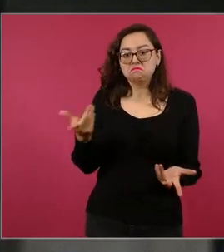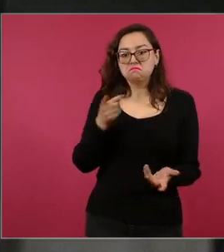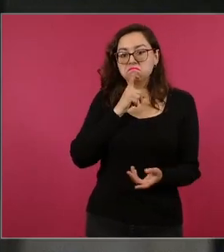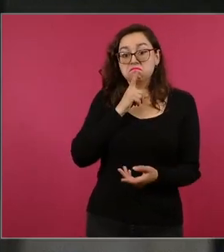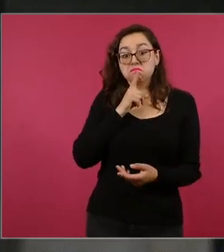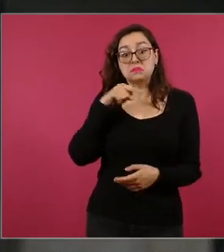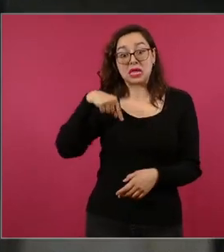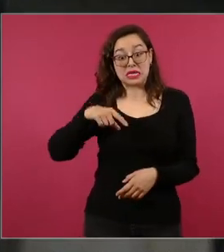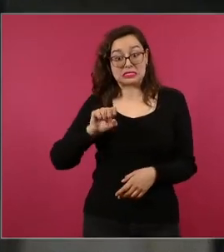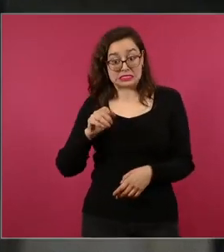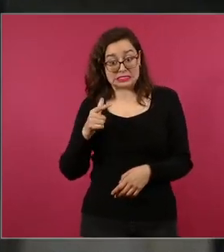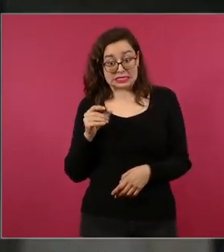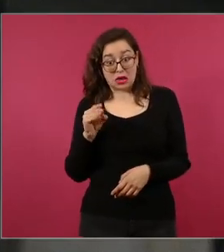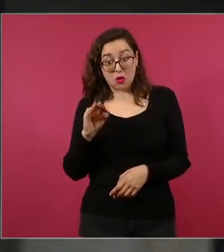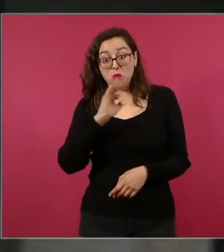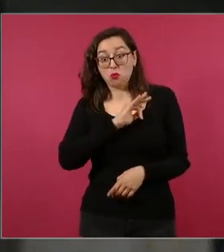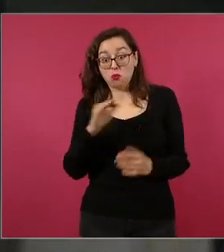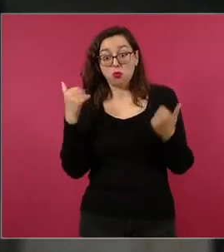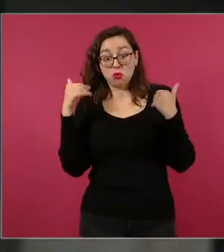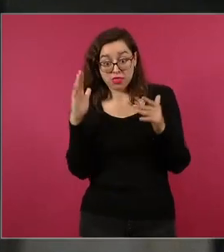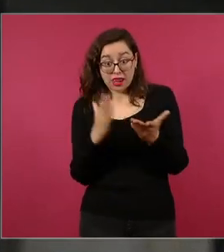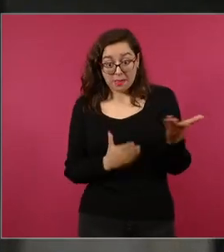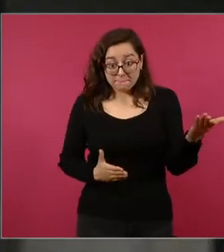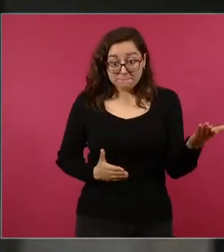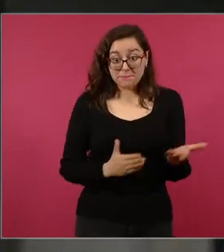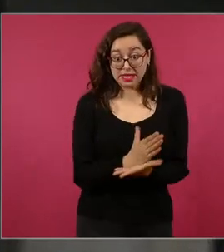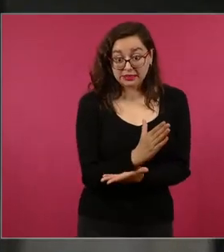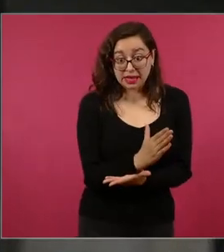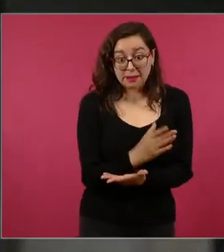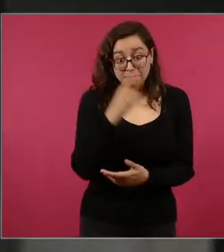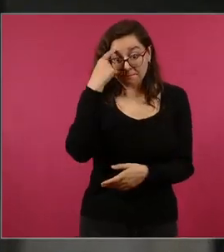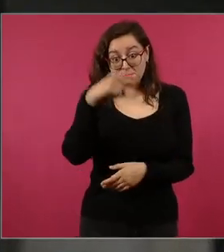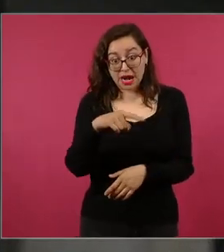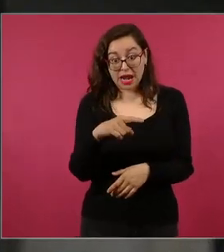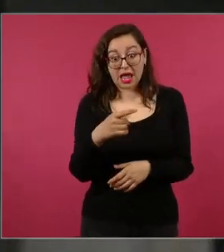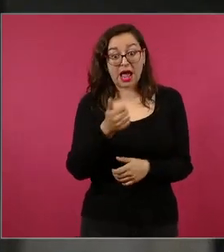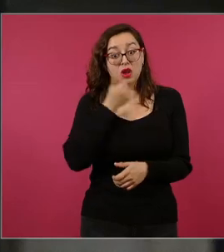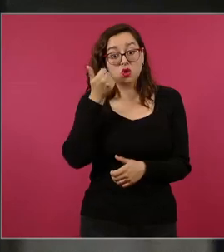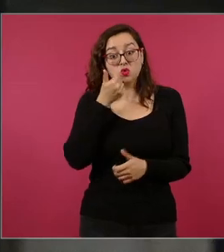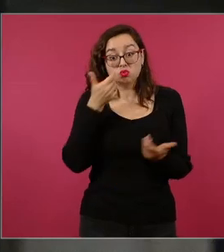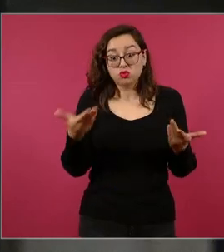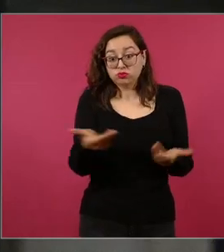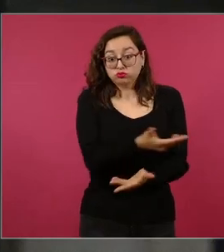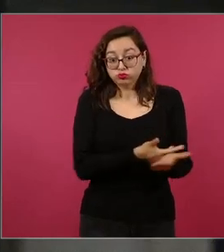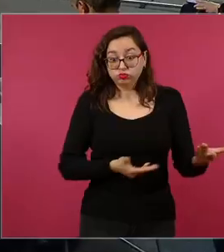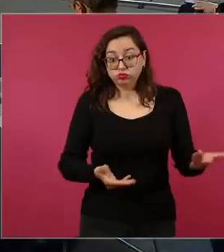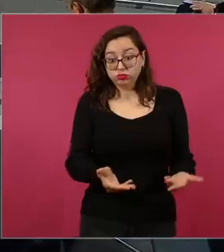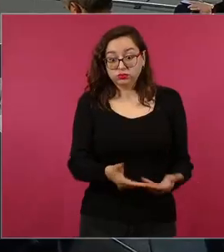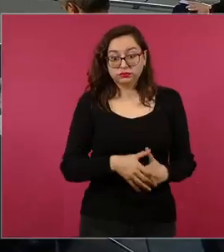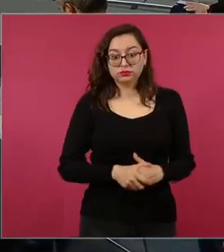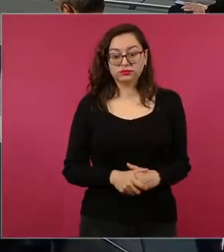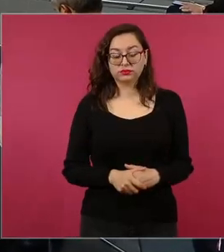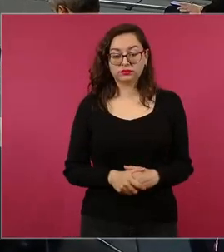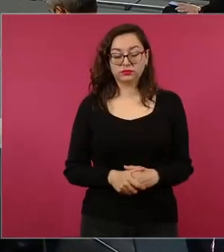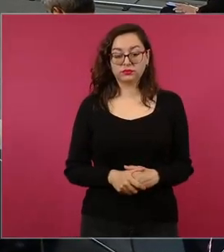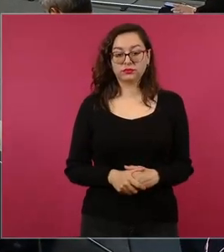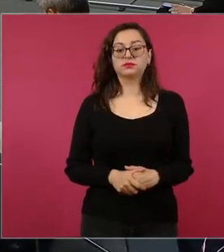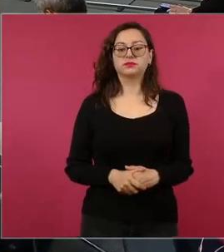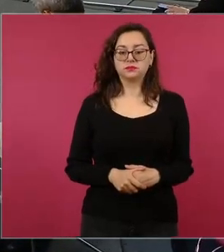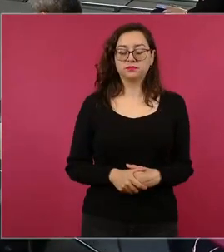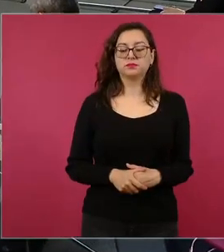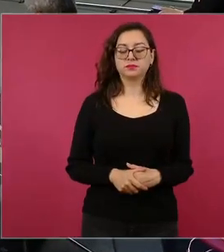de Gobernación haga aquí el encuentro con los universitarios? Pues se había acordado